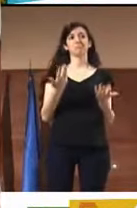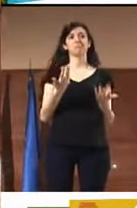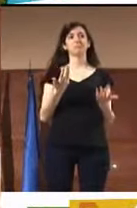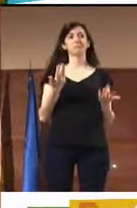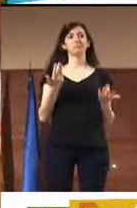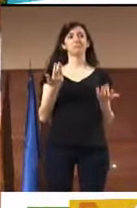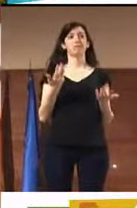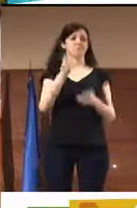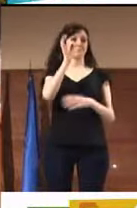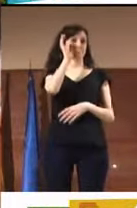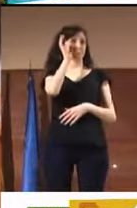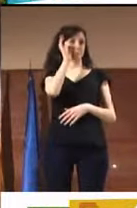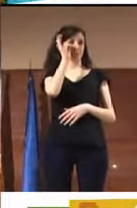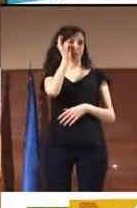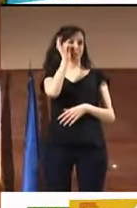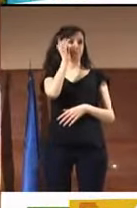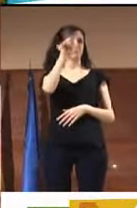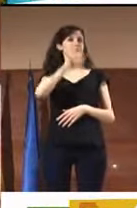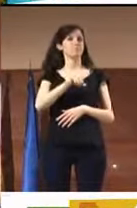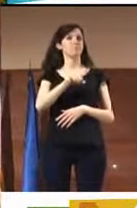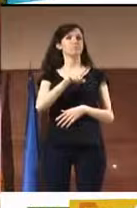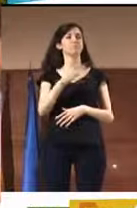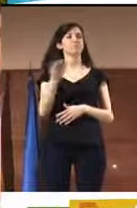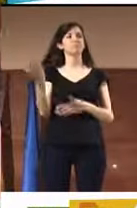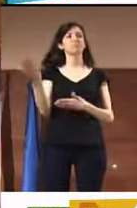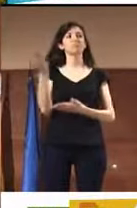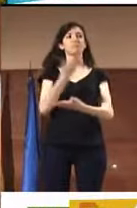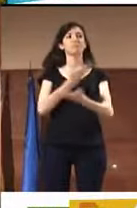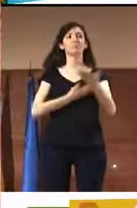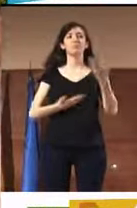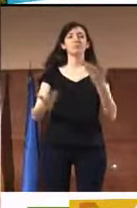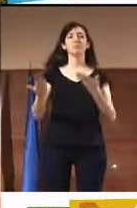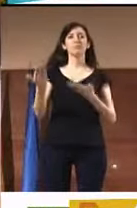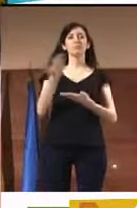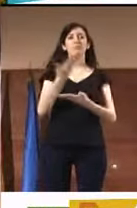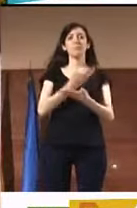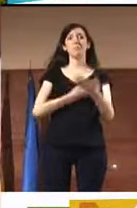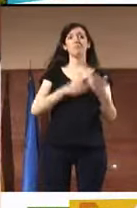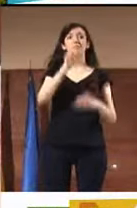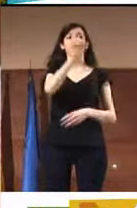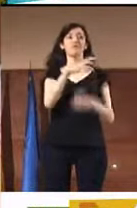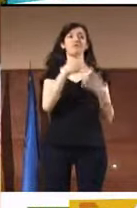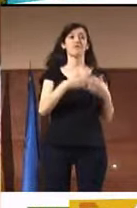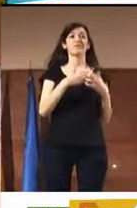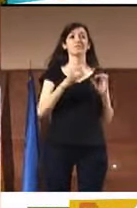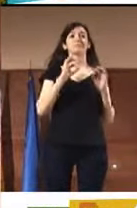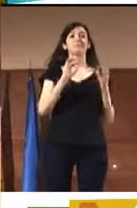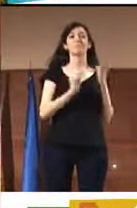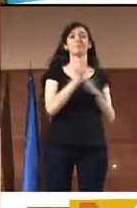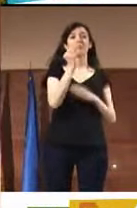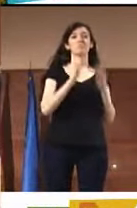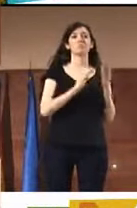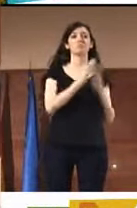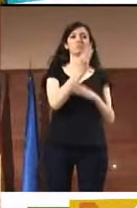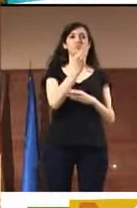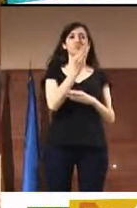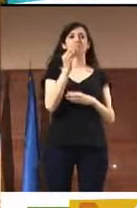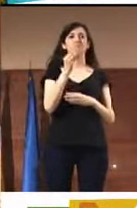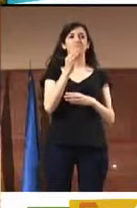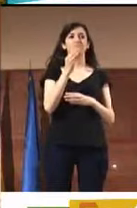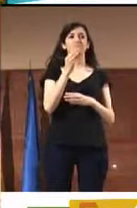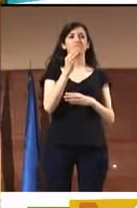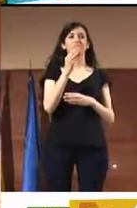desde la observación y en la colaboración nos ha permitido colaborar con los fabricantes de los productos para ir